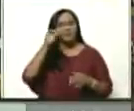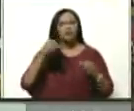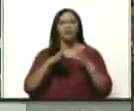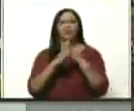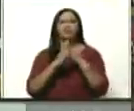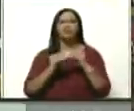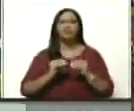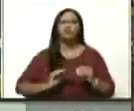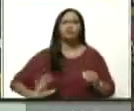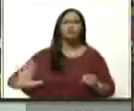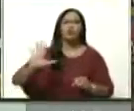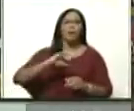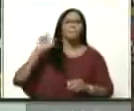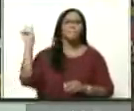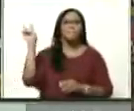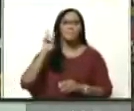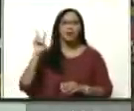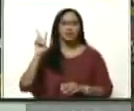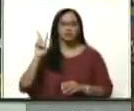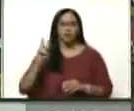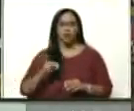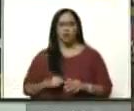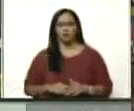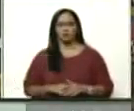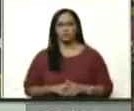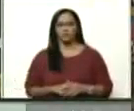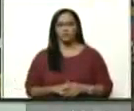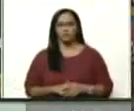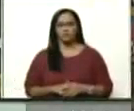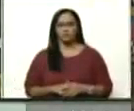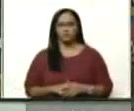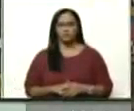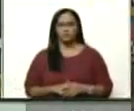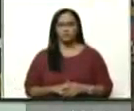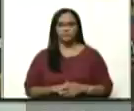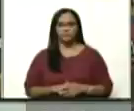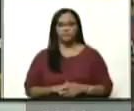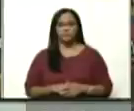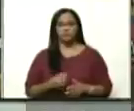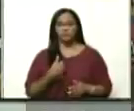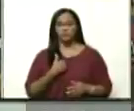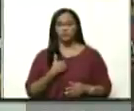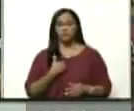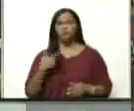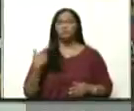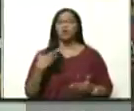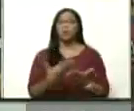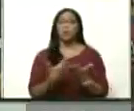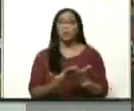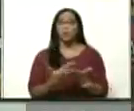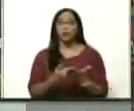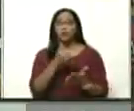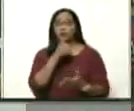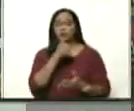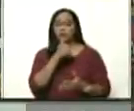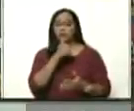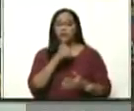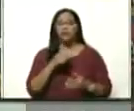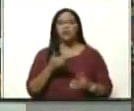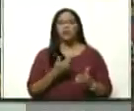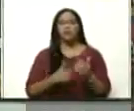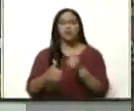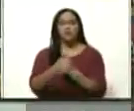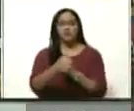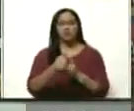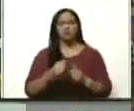país. A lo largo y ancho del país. Ya yo tengo mi propuesta, ¿quién debería ser? Que esté al frente